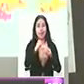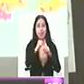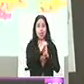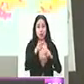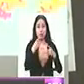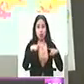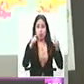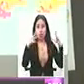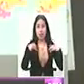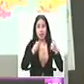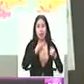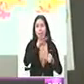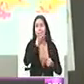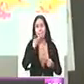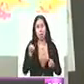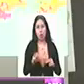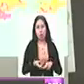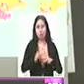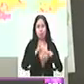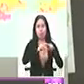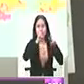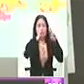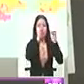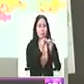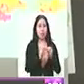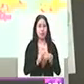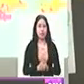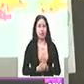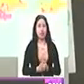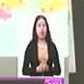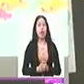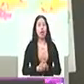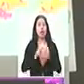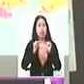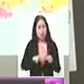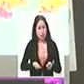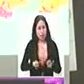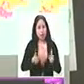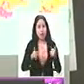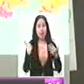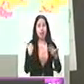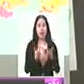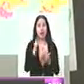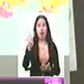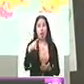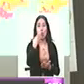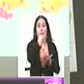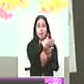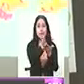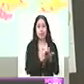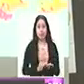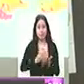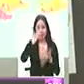nos permita entrar a lo que se llama una cuarta fase de la enfermedad. En una cuarta fase